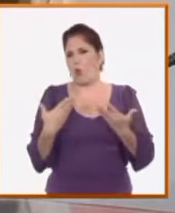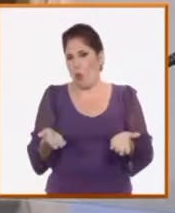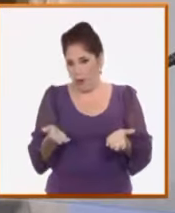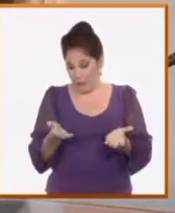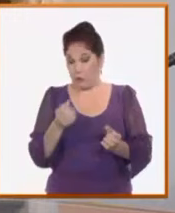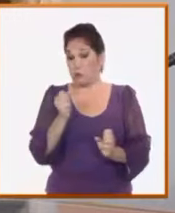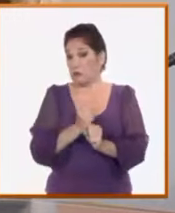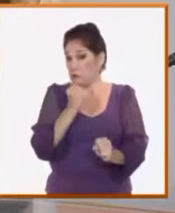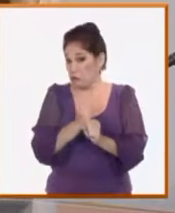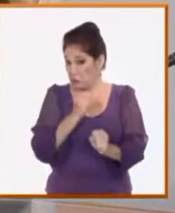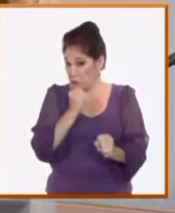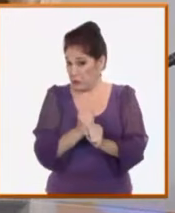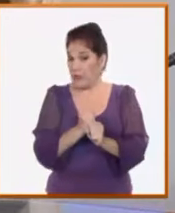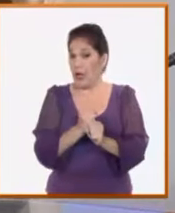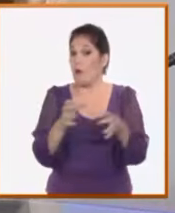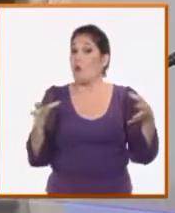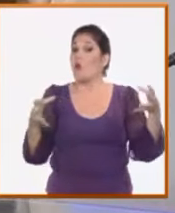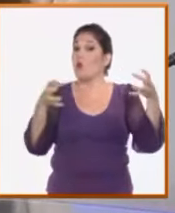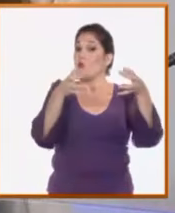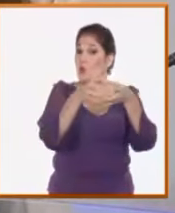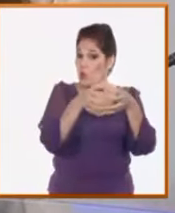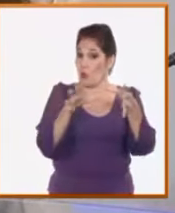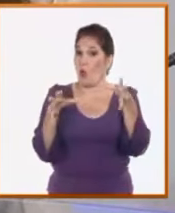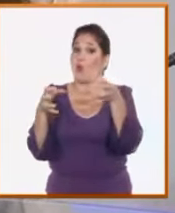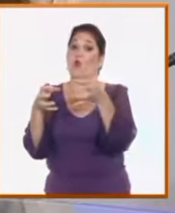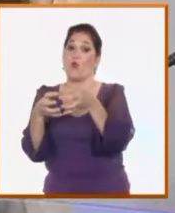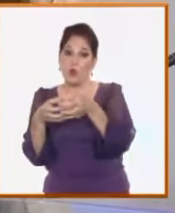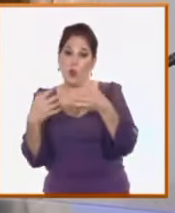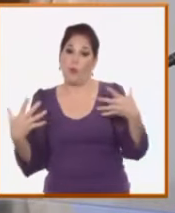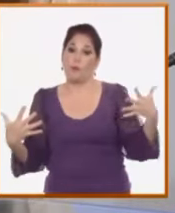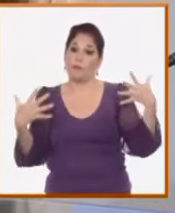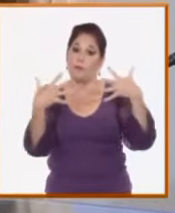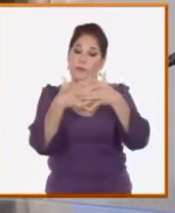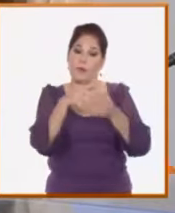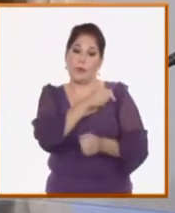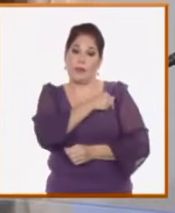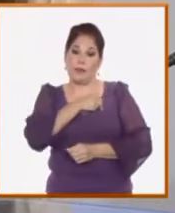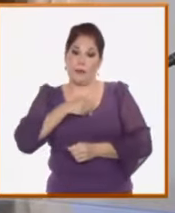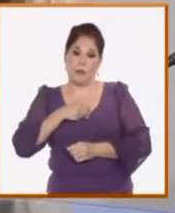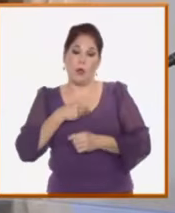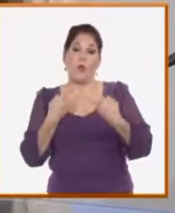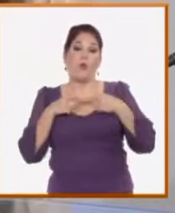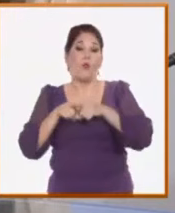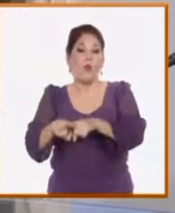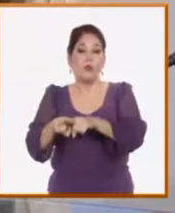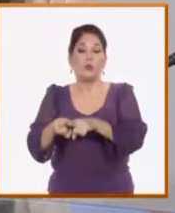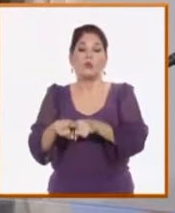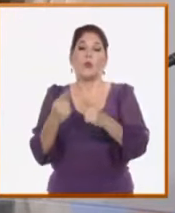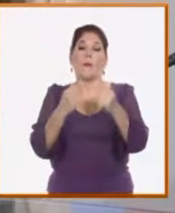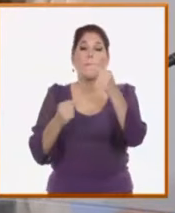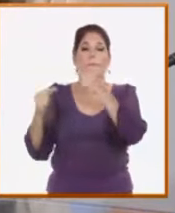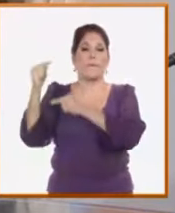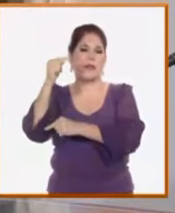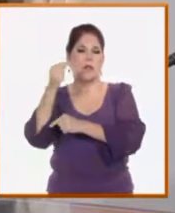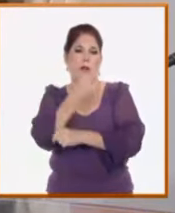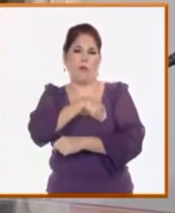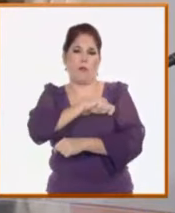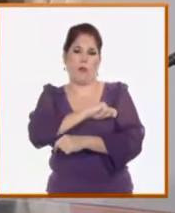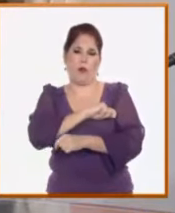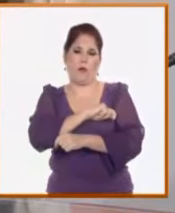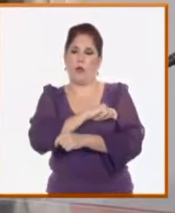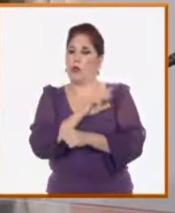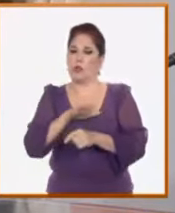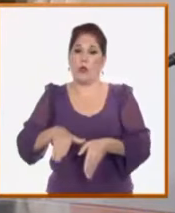es un trabajo en sistema primero el sistema Ministerial de enfrentamiento del Ministerio del interior en unión con principalmente con el pueblo y todas las